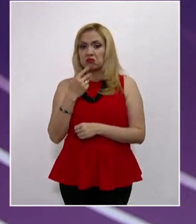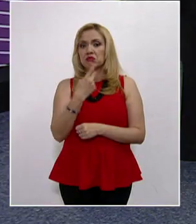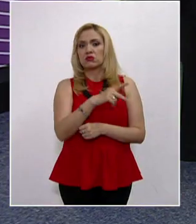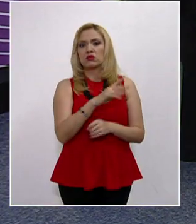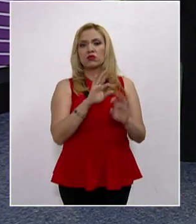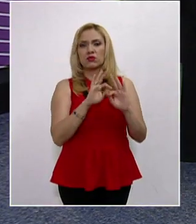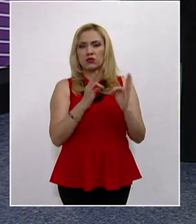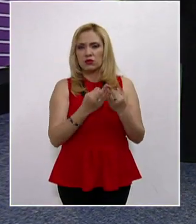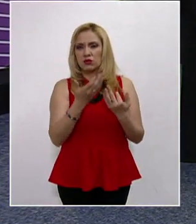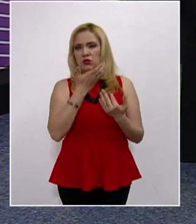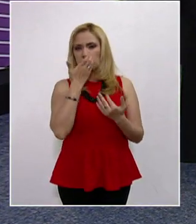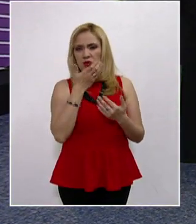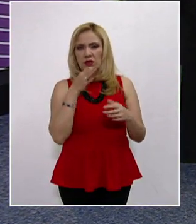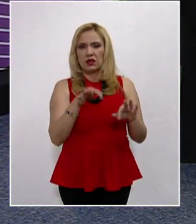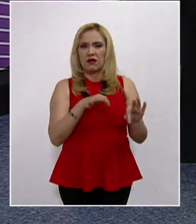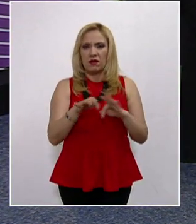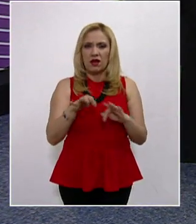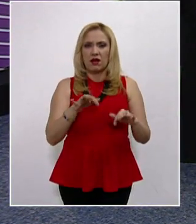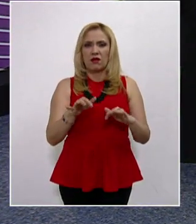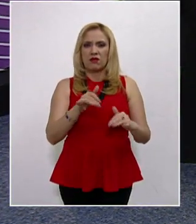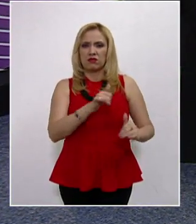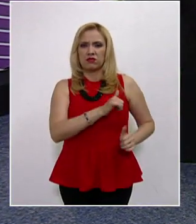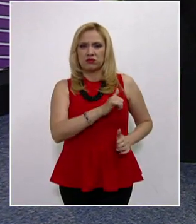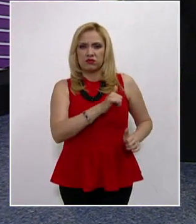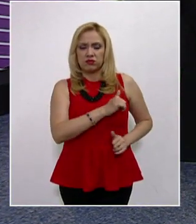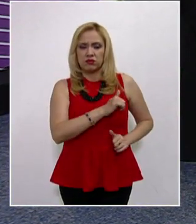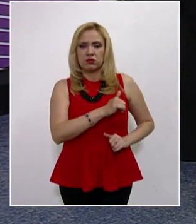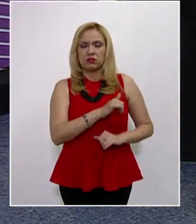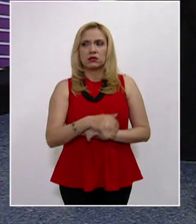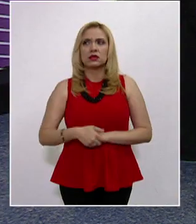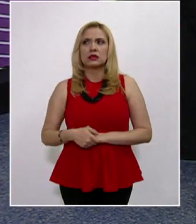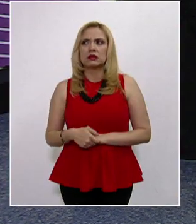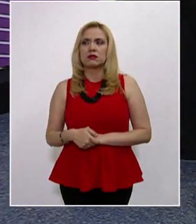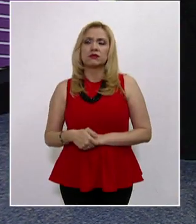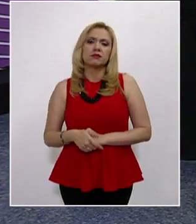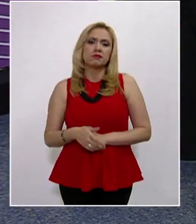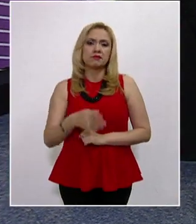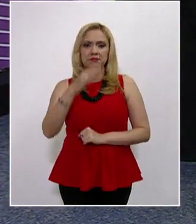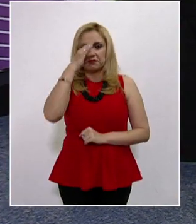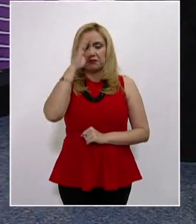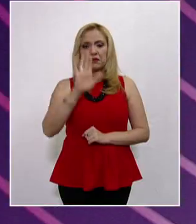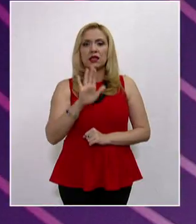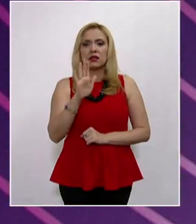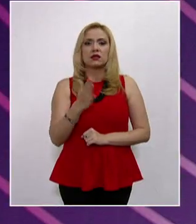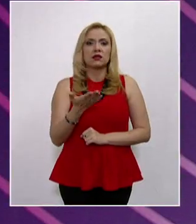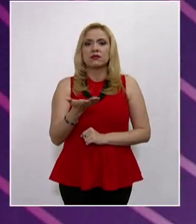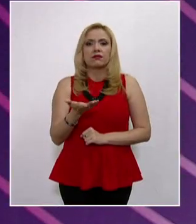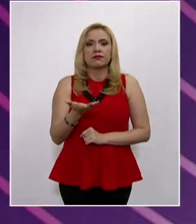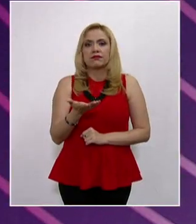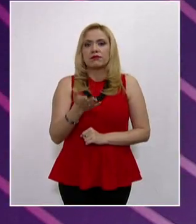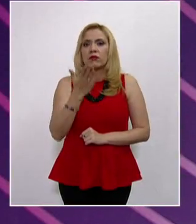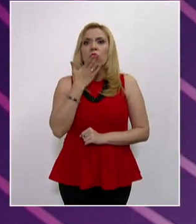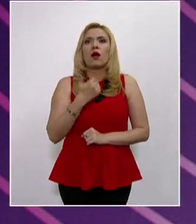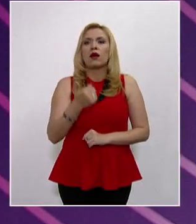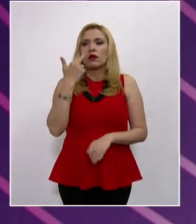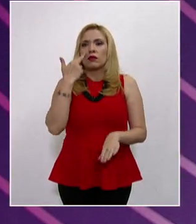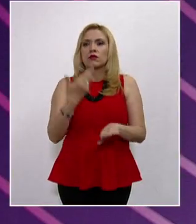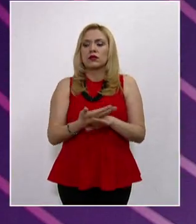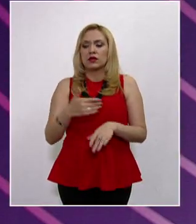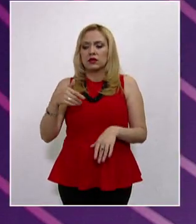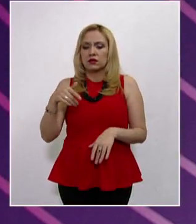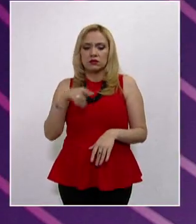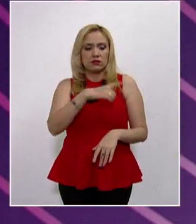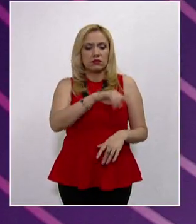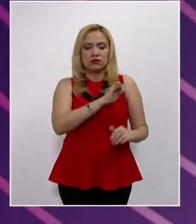con lo que es la función estrictamente castrense, se considera que no hay entonces competencia para los juzgados